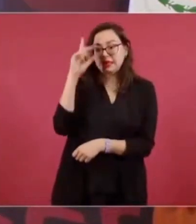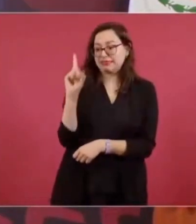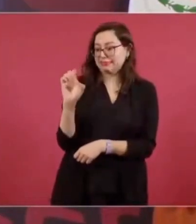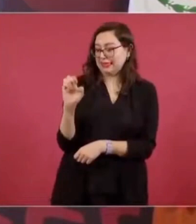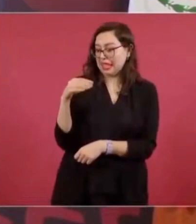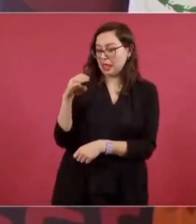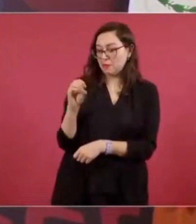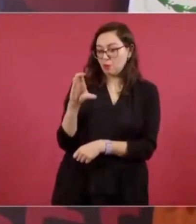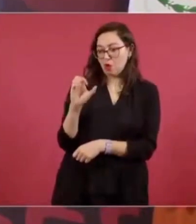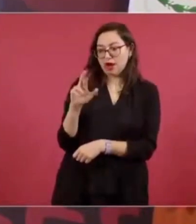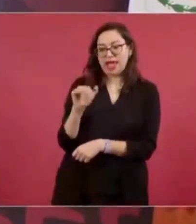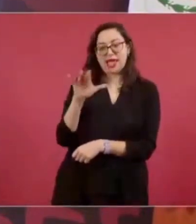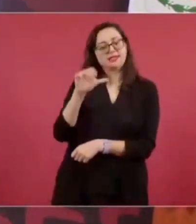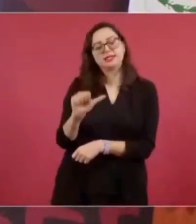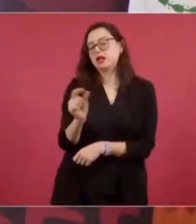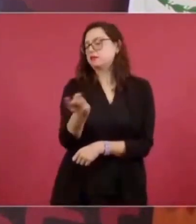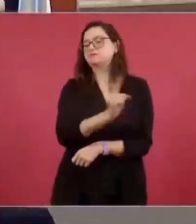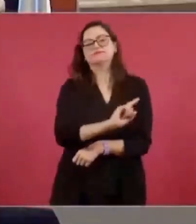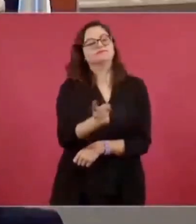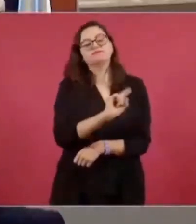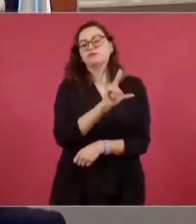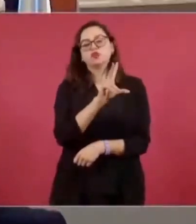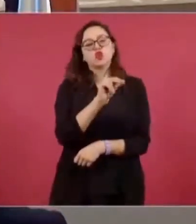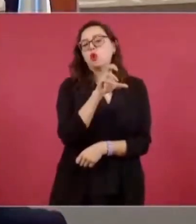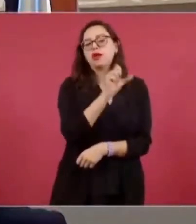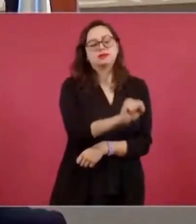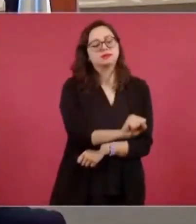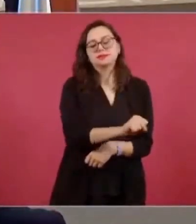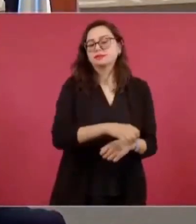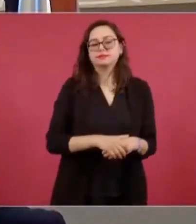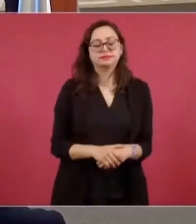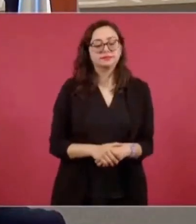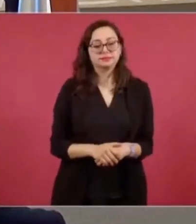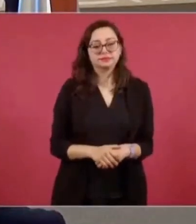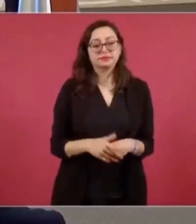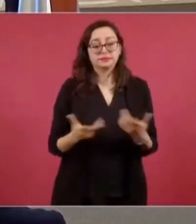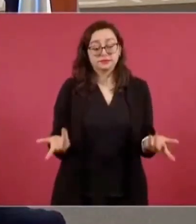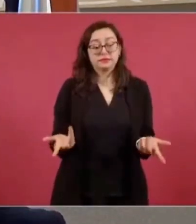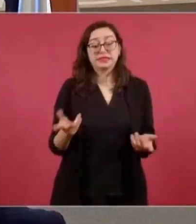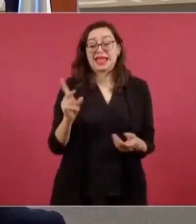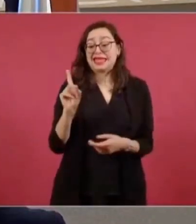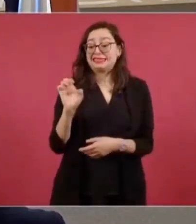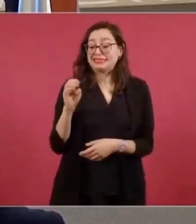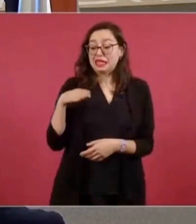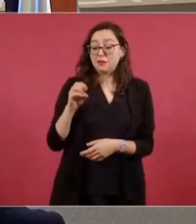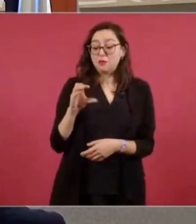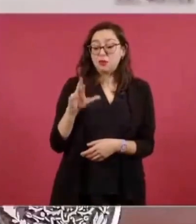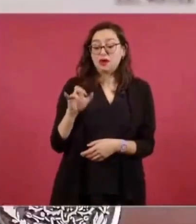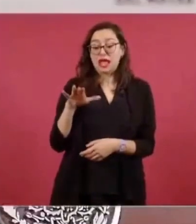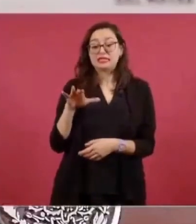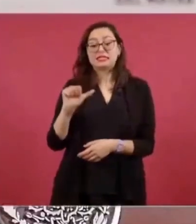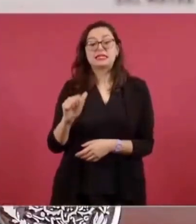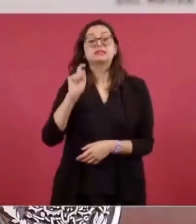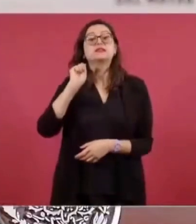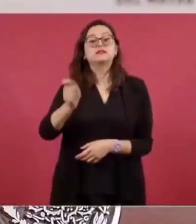No, la democracia es el gobierno del pueblo, para el pueblo, con el pueblo.